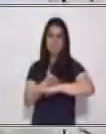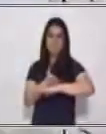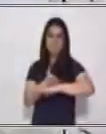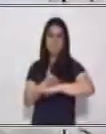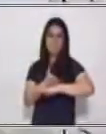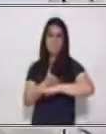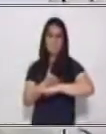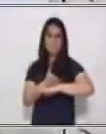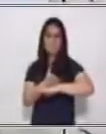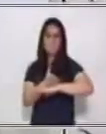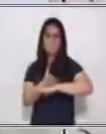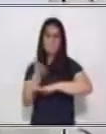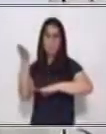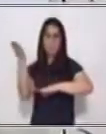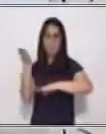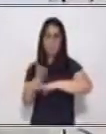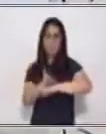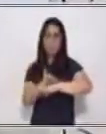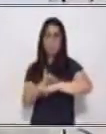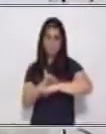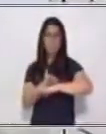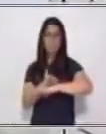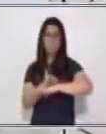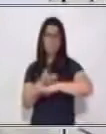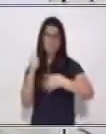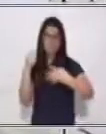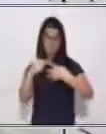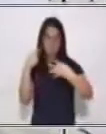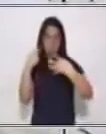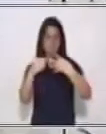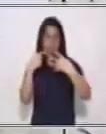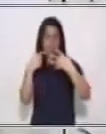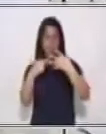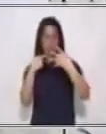tenemos entonces, repitiendo para nuestra retroalimentación,